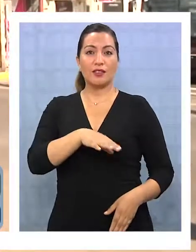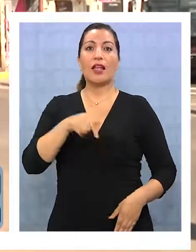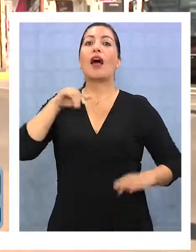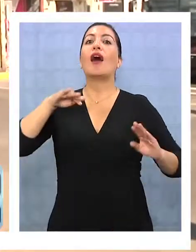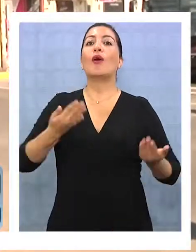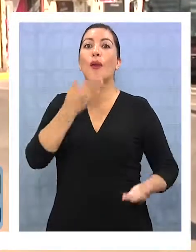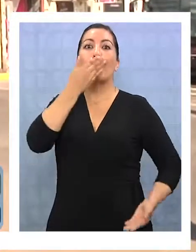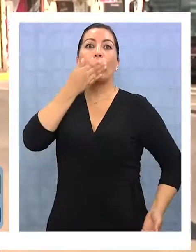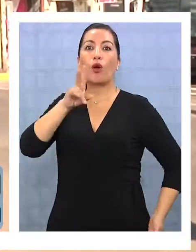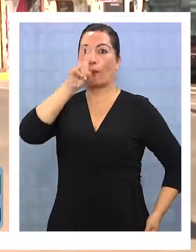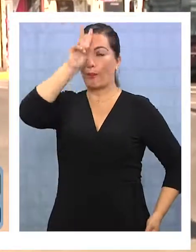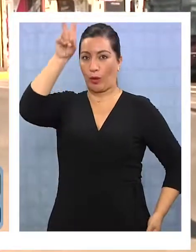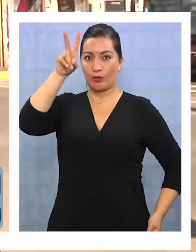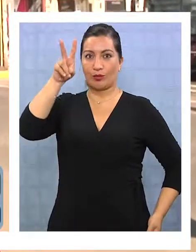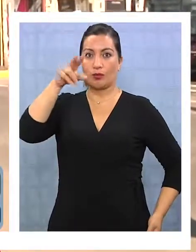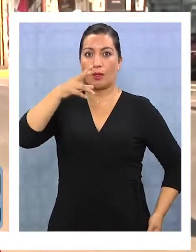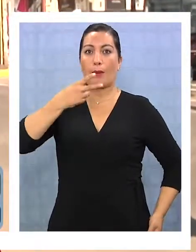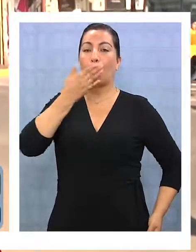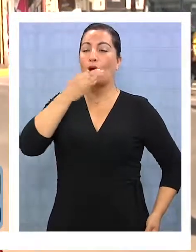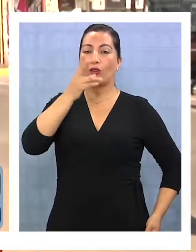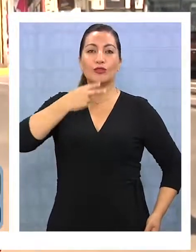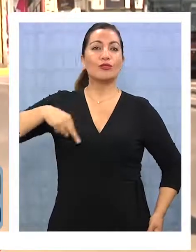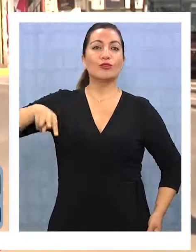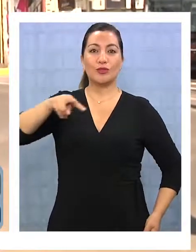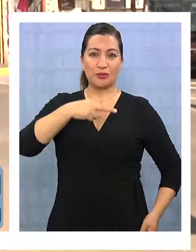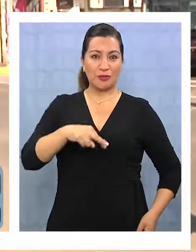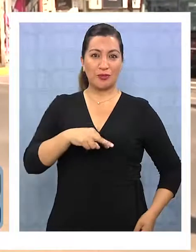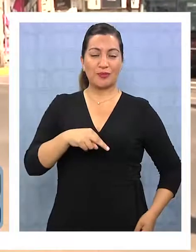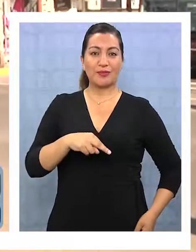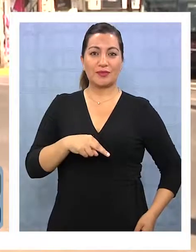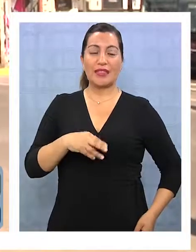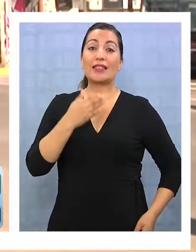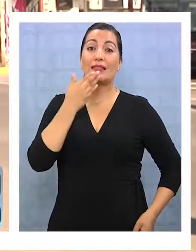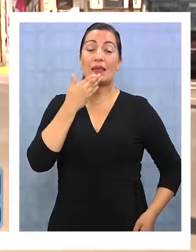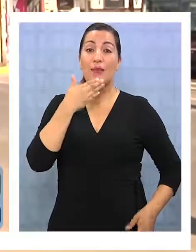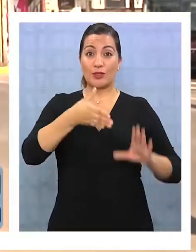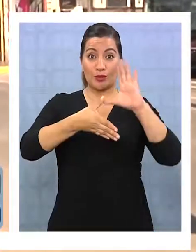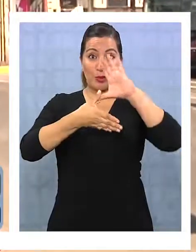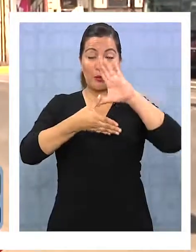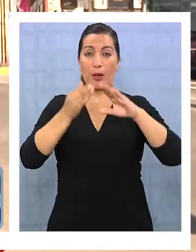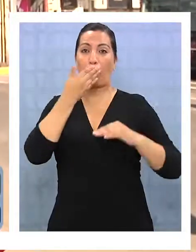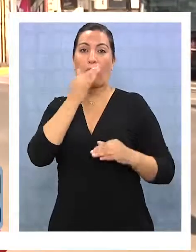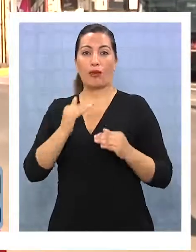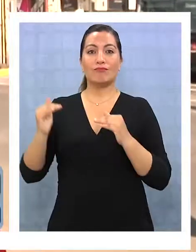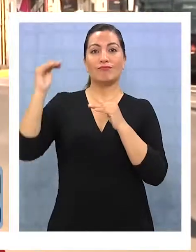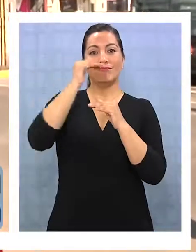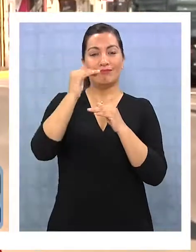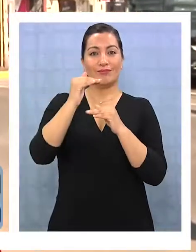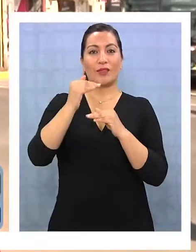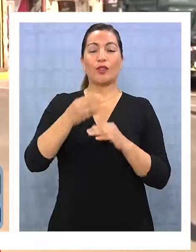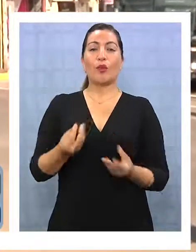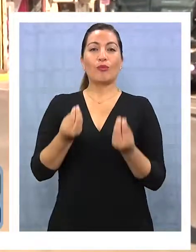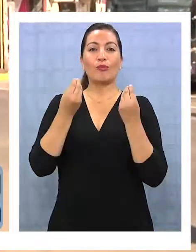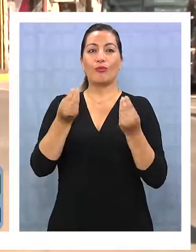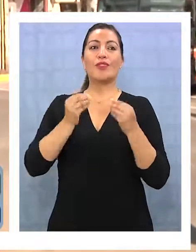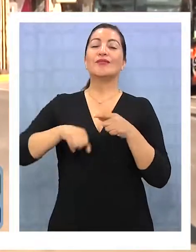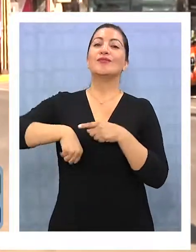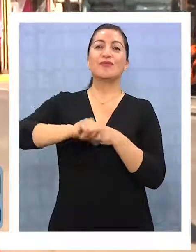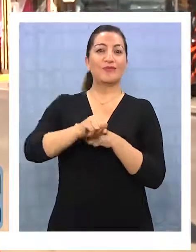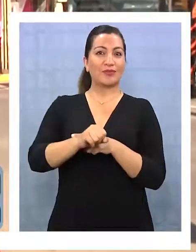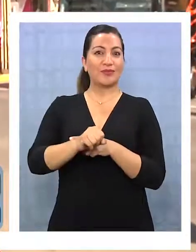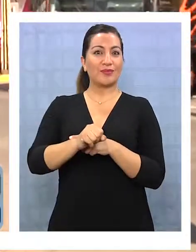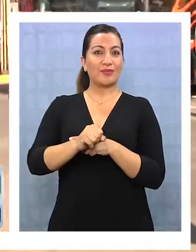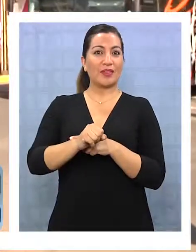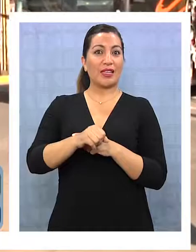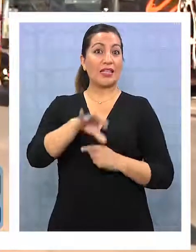mejor que el peruano, mejor que nosotros. Y está bien ubicado en Sudamérica. Y van a hacer un buen partido, van a